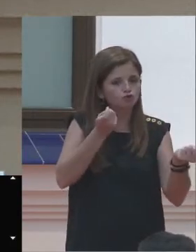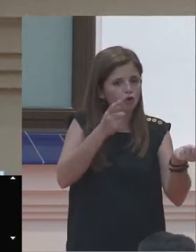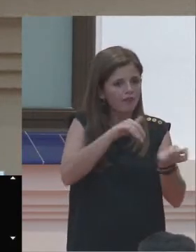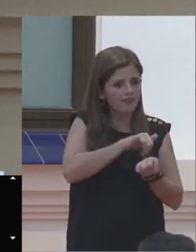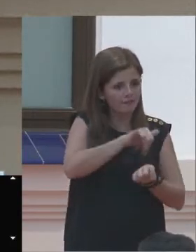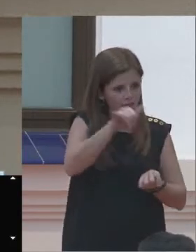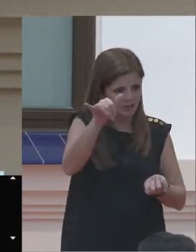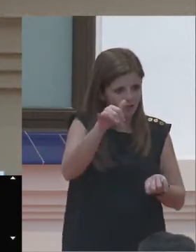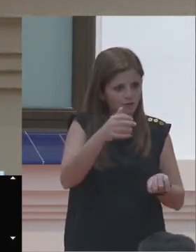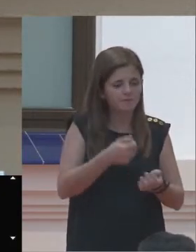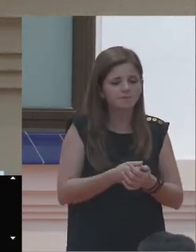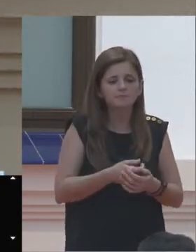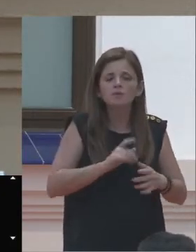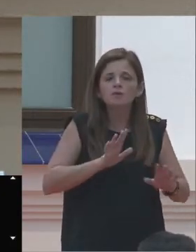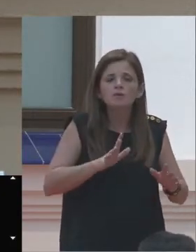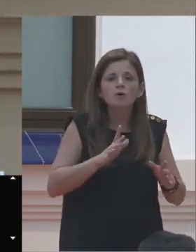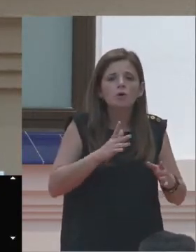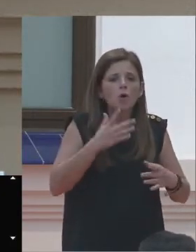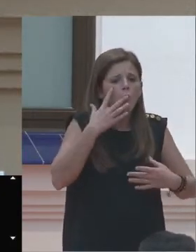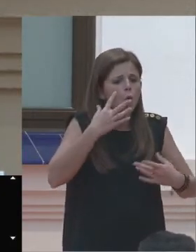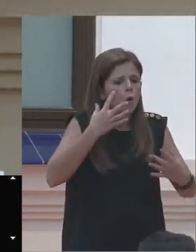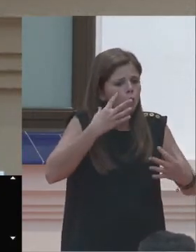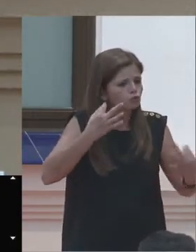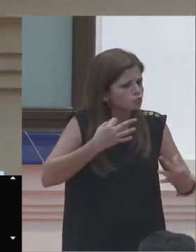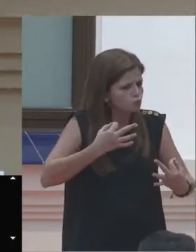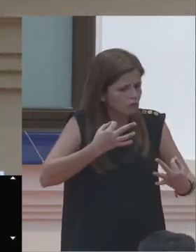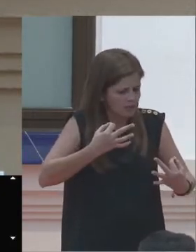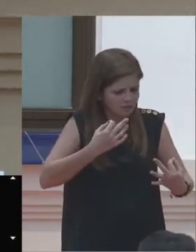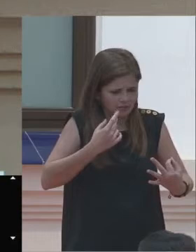total seguridad. Bueno, pues